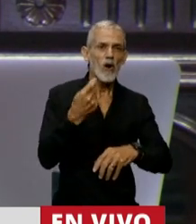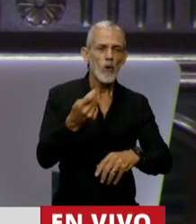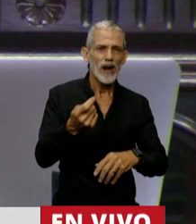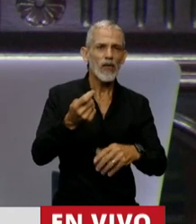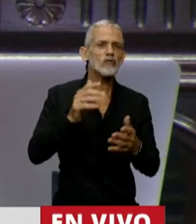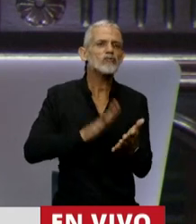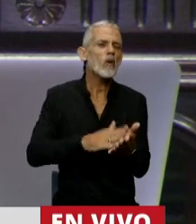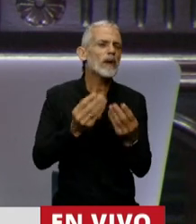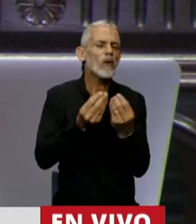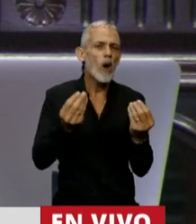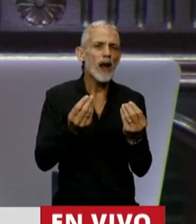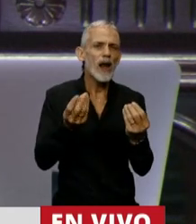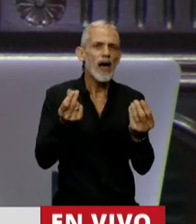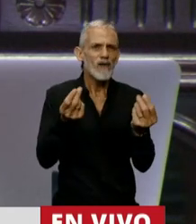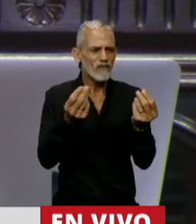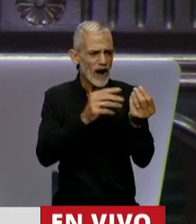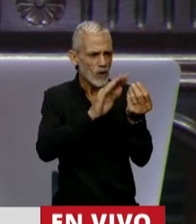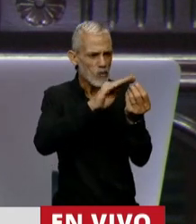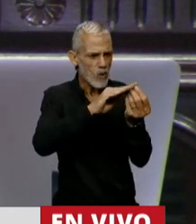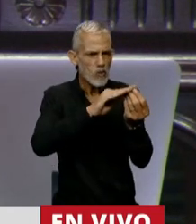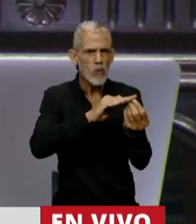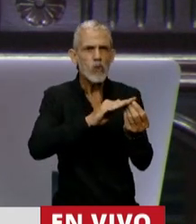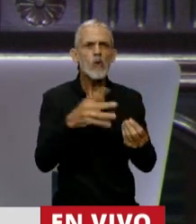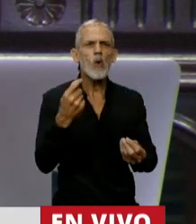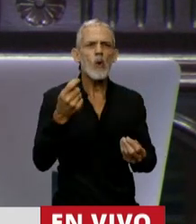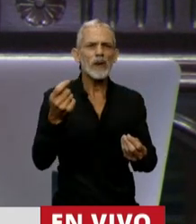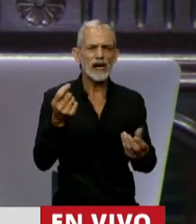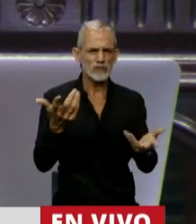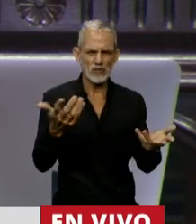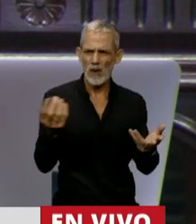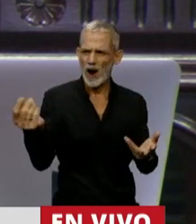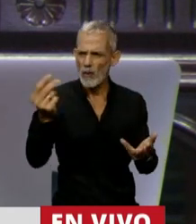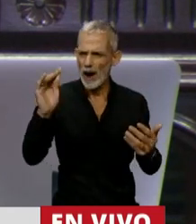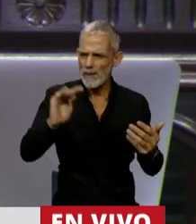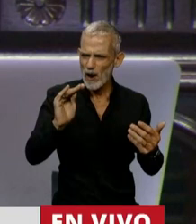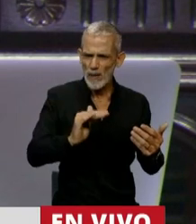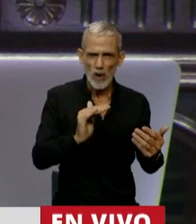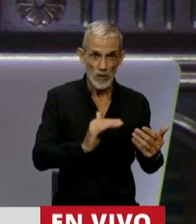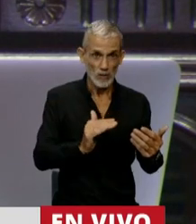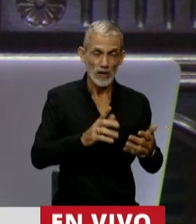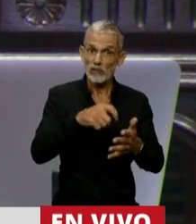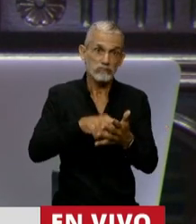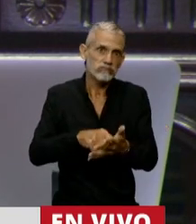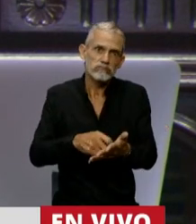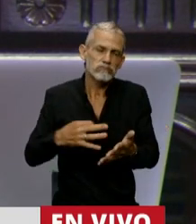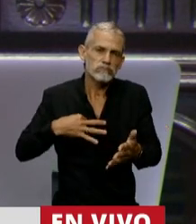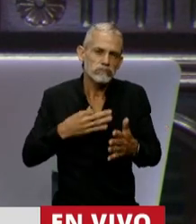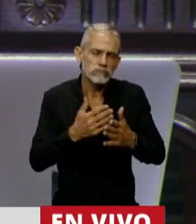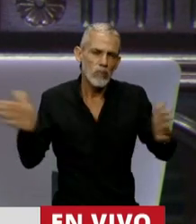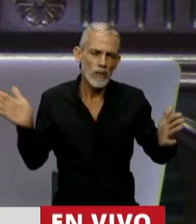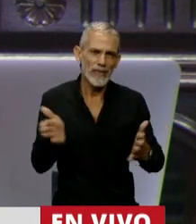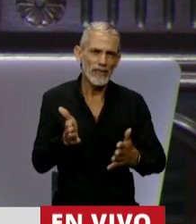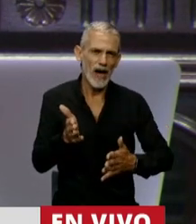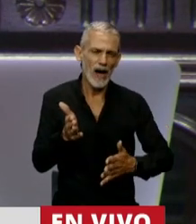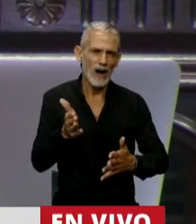jubilados respecto a la desvalorización que genera en sus haberes la jubilación. En un contrato de por vida, como es el que tienen los